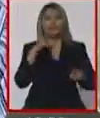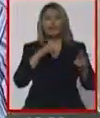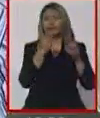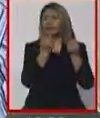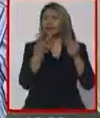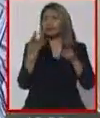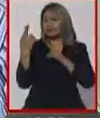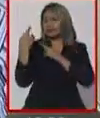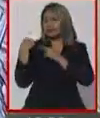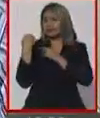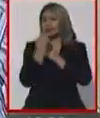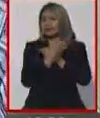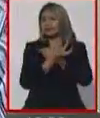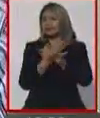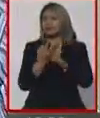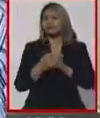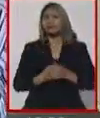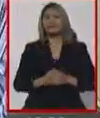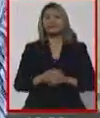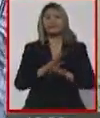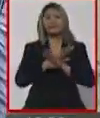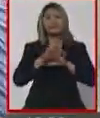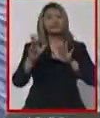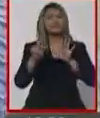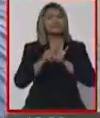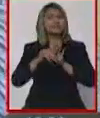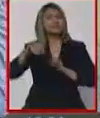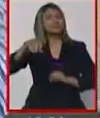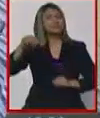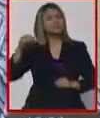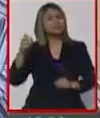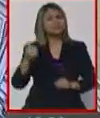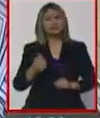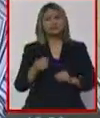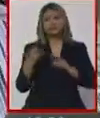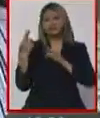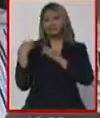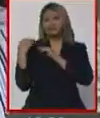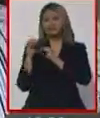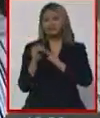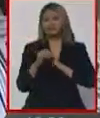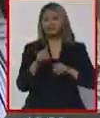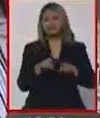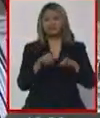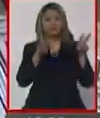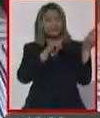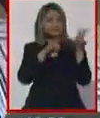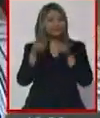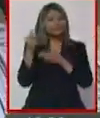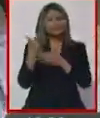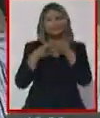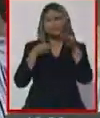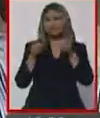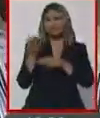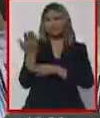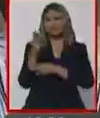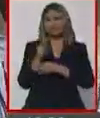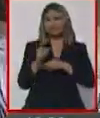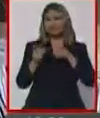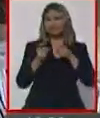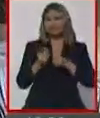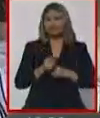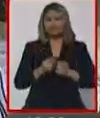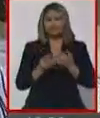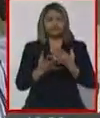vemos responsabilidades de algunos e irresponsabilidades de otros que ni siquiera son tomadas como tales. Entre las observaciones que señala el exdirector de